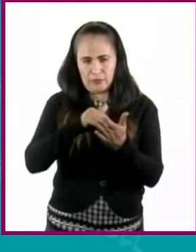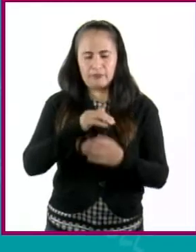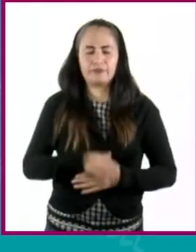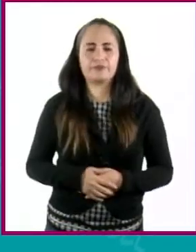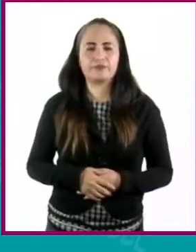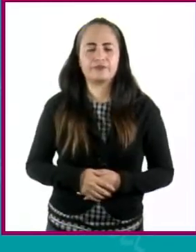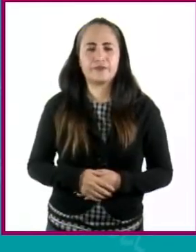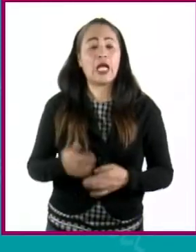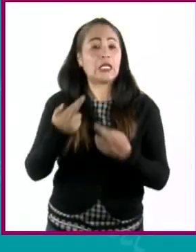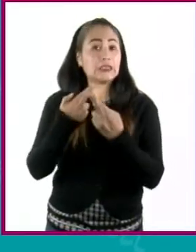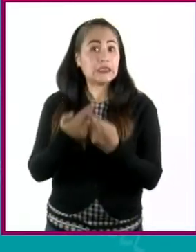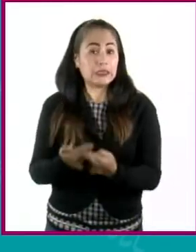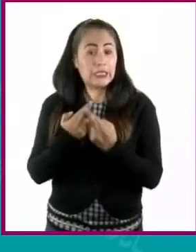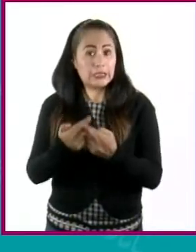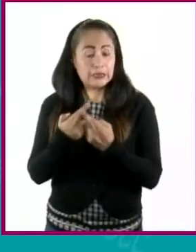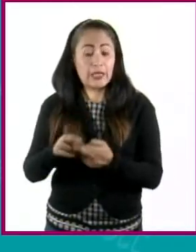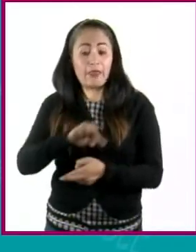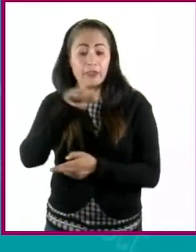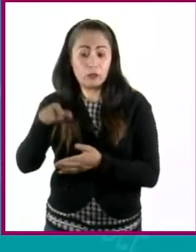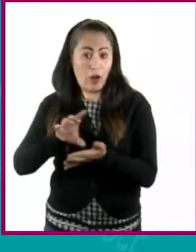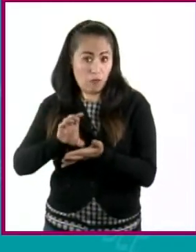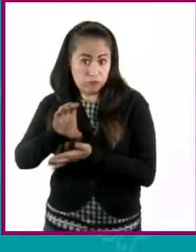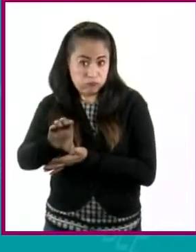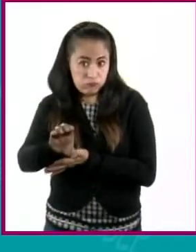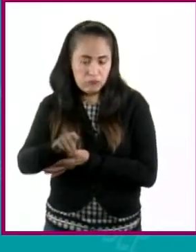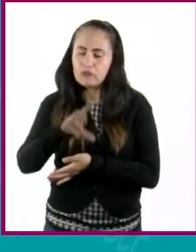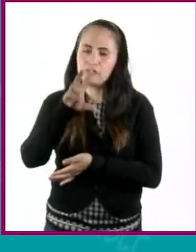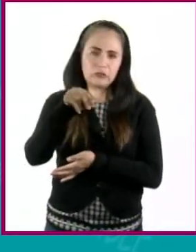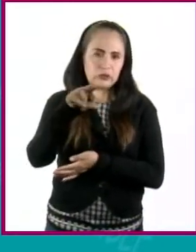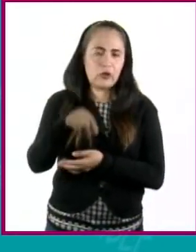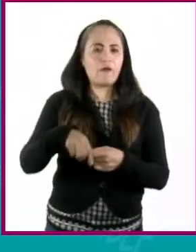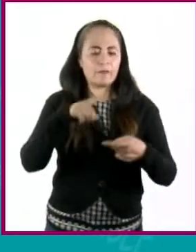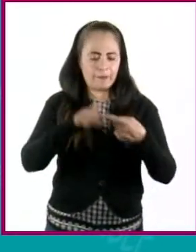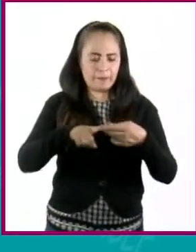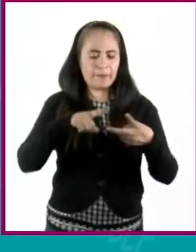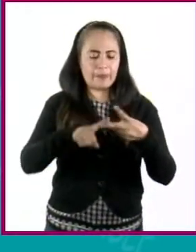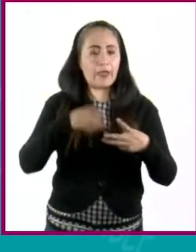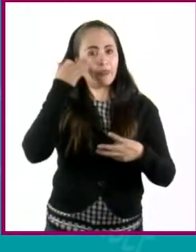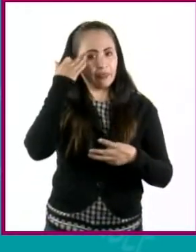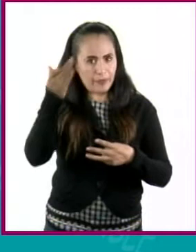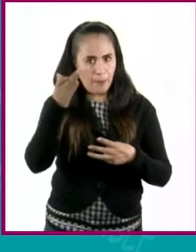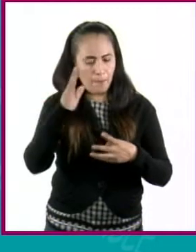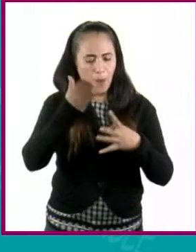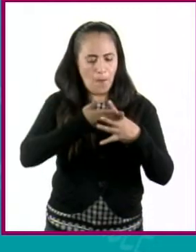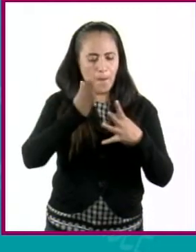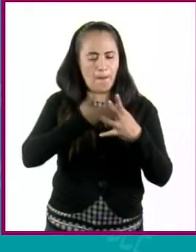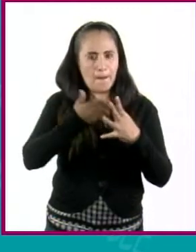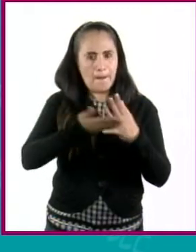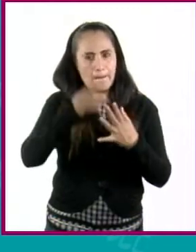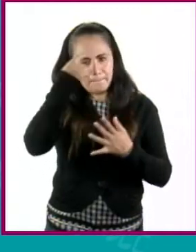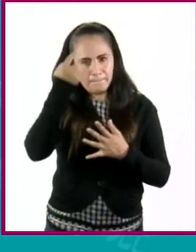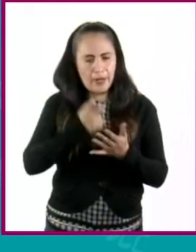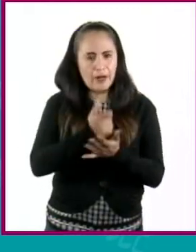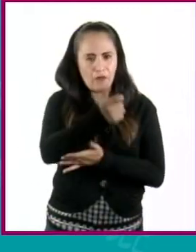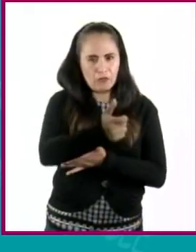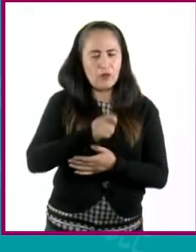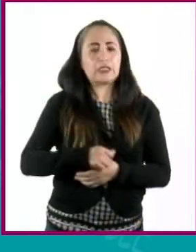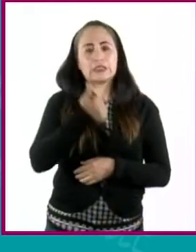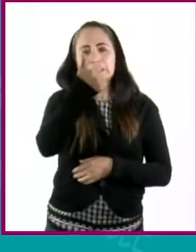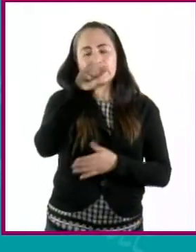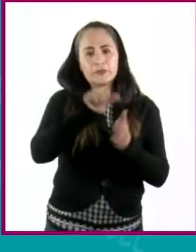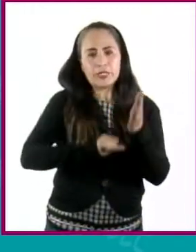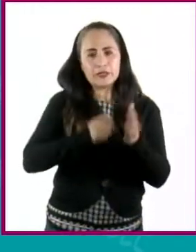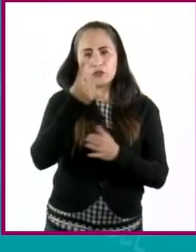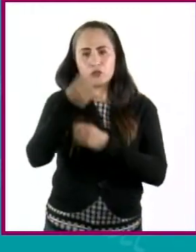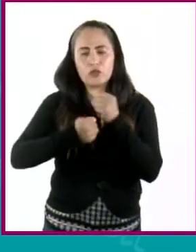Como lo que resta no lo vas a pagar de contado, tomemos en cuenta 3 periodos para liquidar el pago de tu deuda: 6 meses,